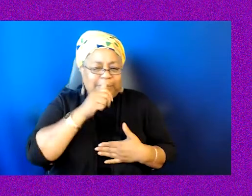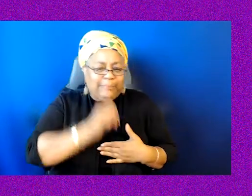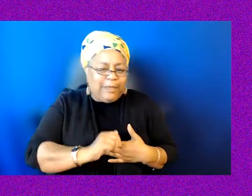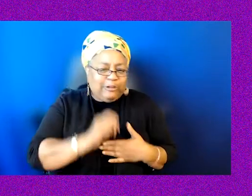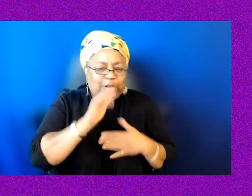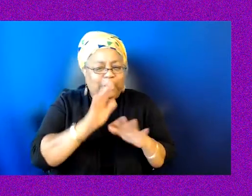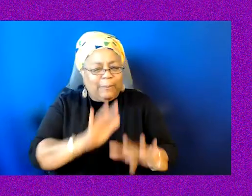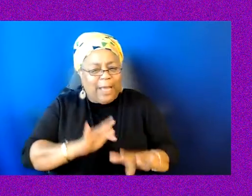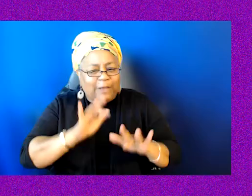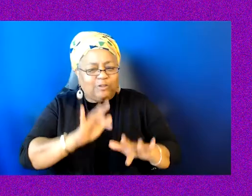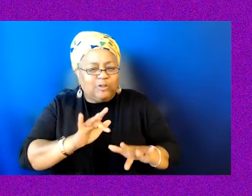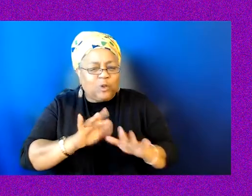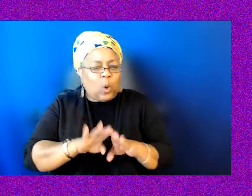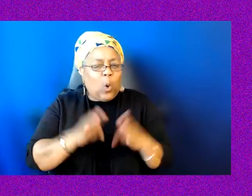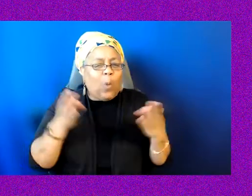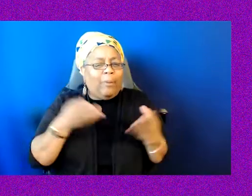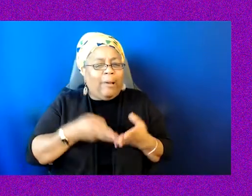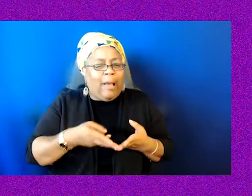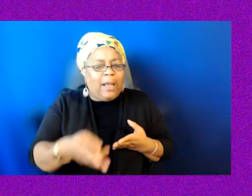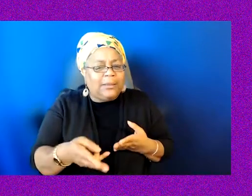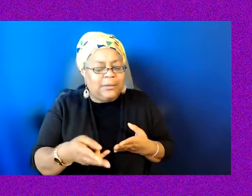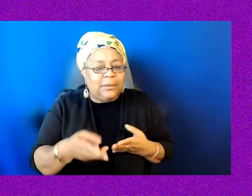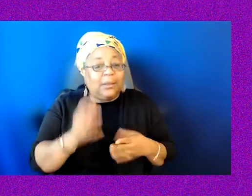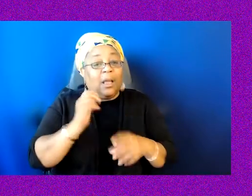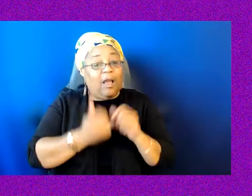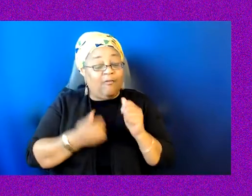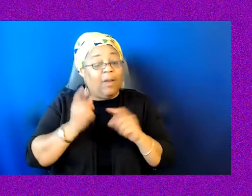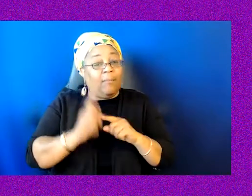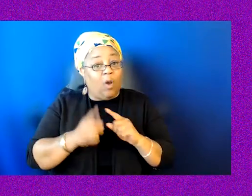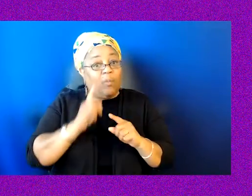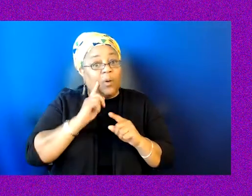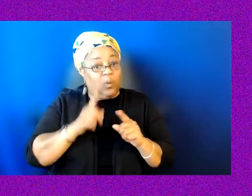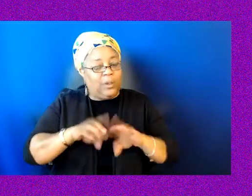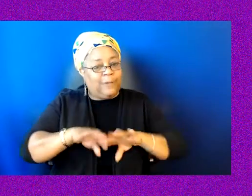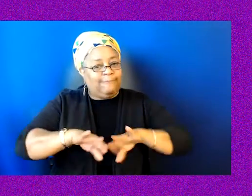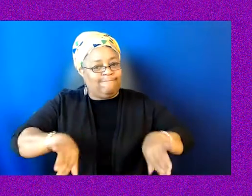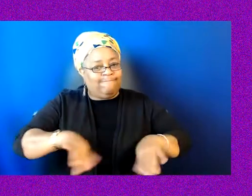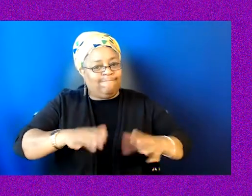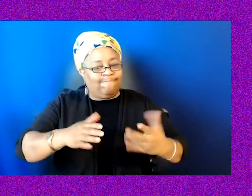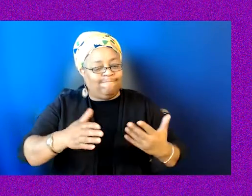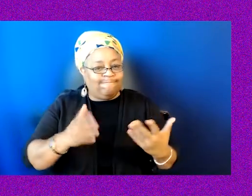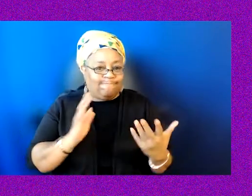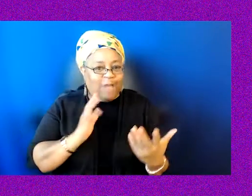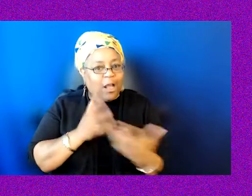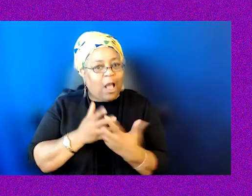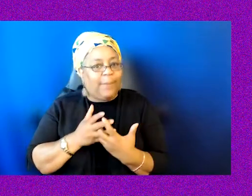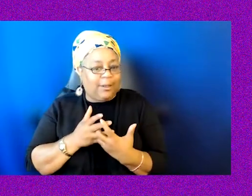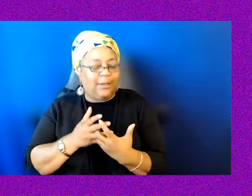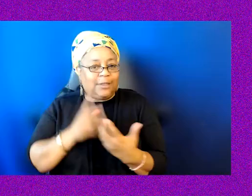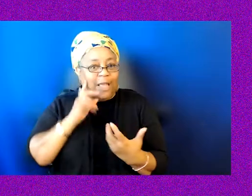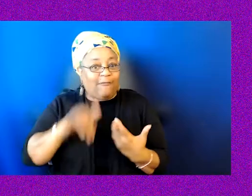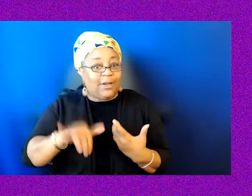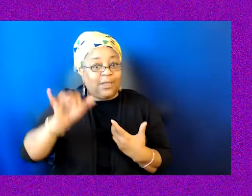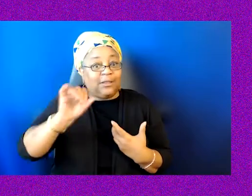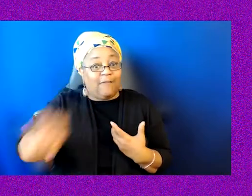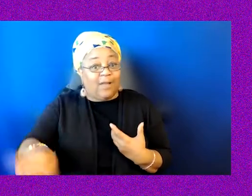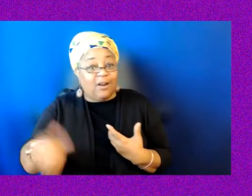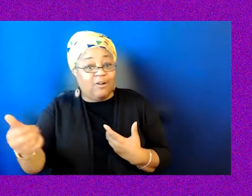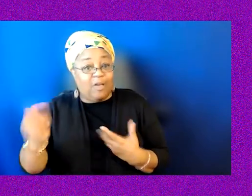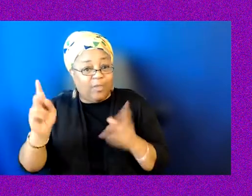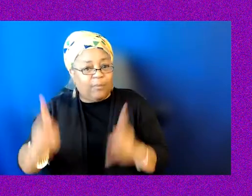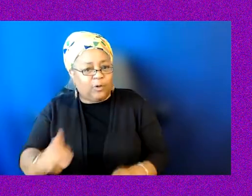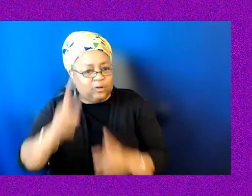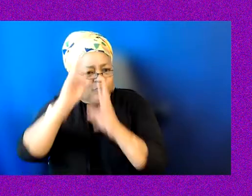compasión, con honestidad abierta, cada momento que hacemos espacio para acomodar lo infinito de